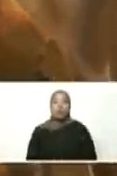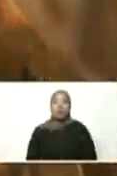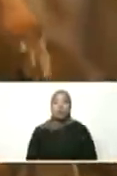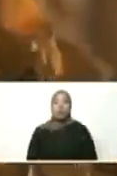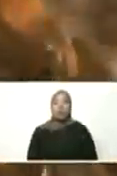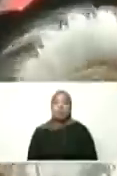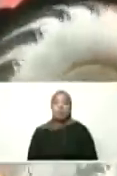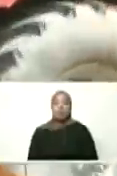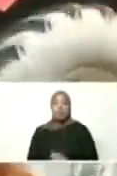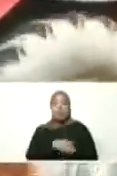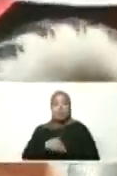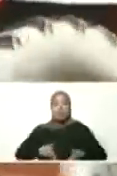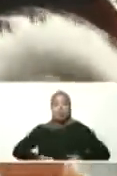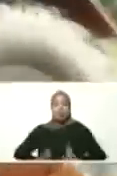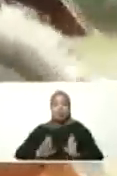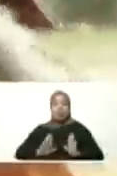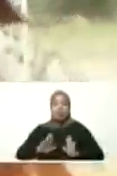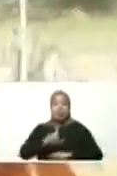Autóctonos de la zona.